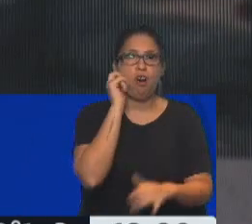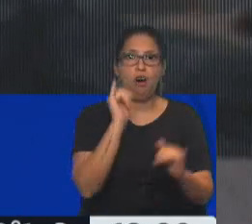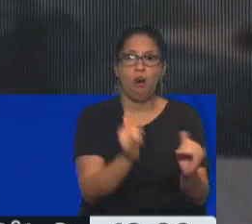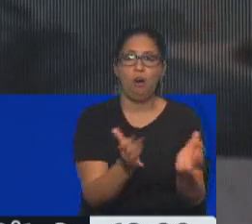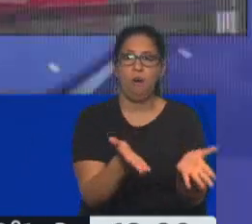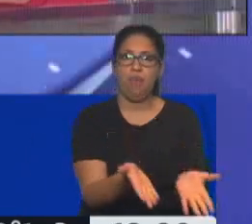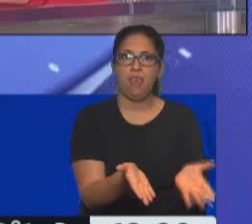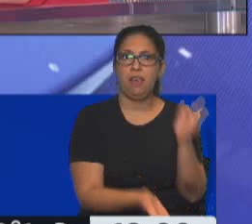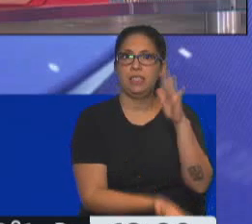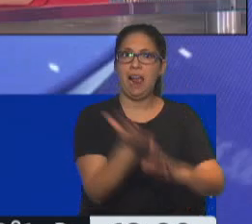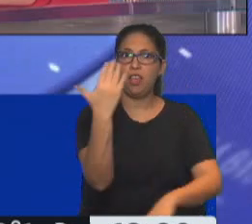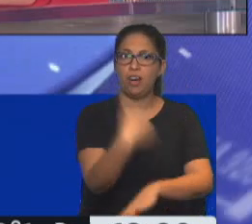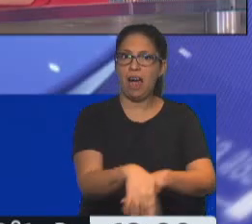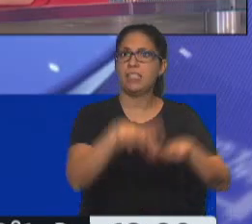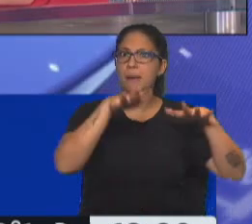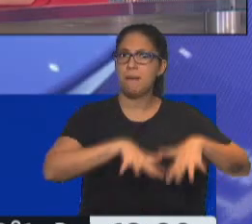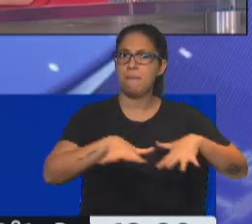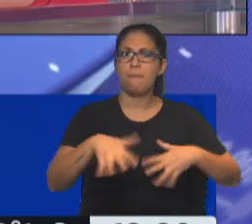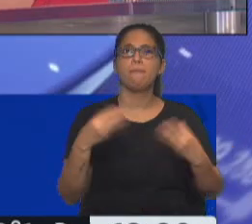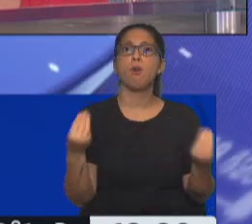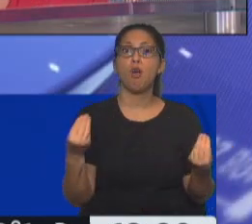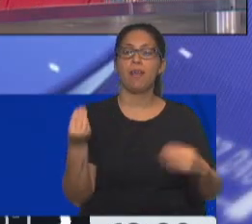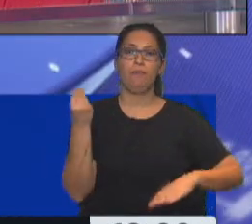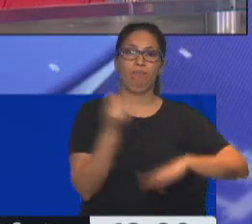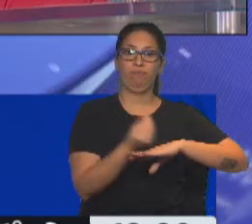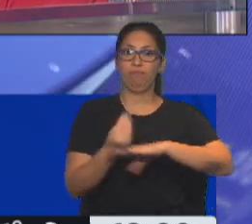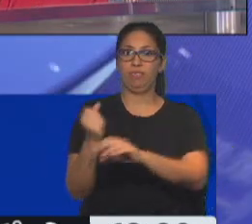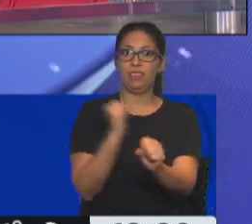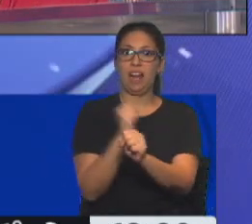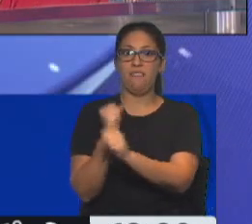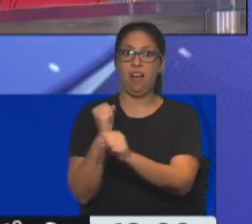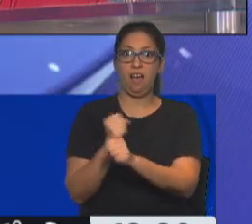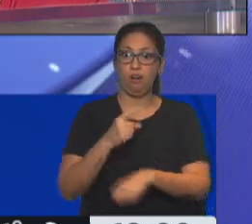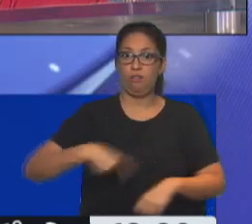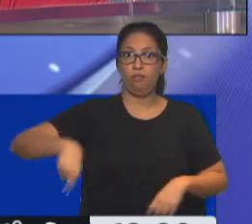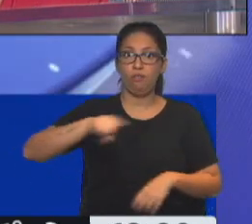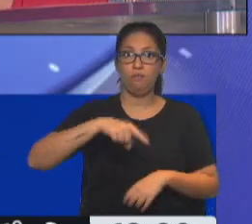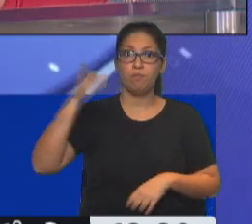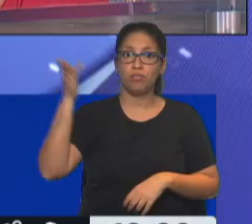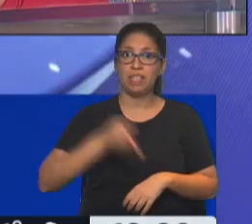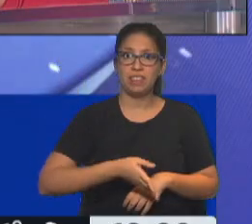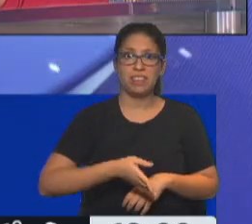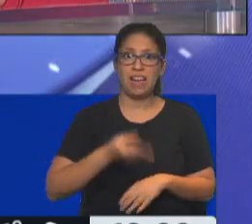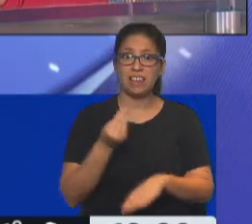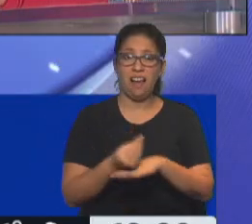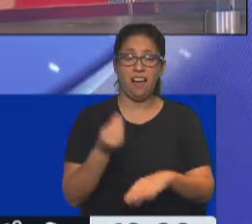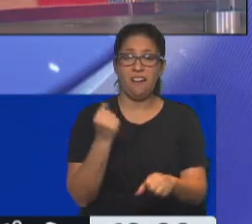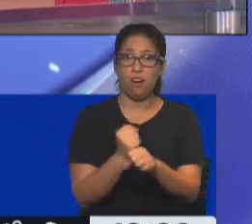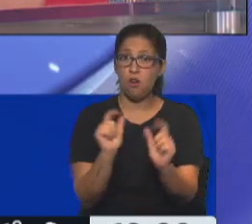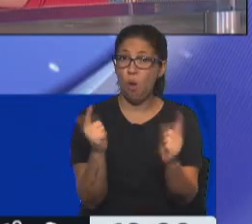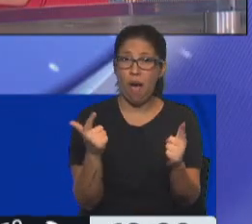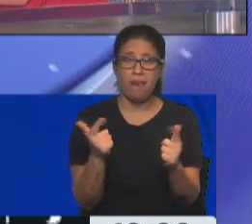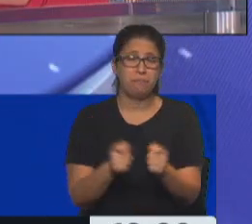muy joven, ¿y por qué? En parte, bueno, porque la tasa de desempleo, sobre todo de los más jóvenes, es muy alta, y esto es uno de los grandes,